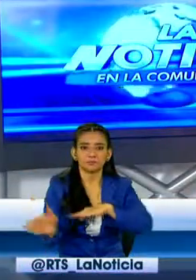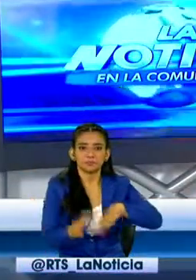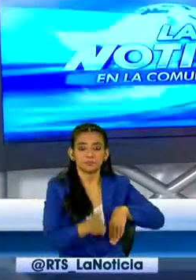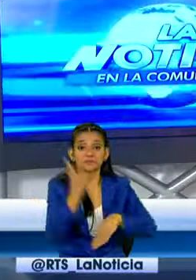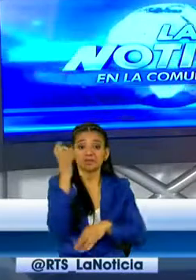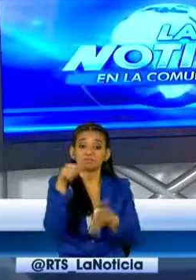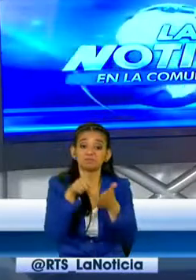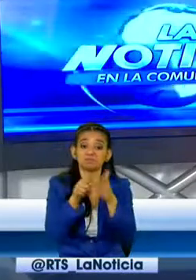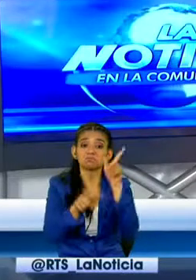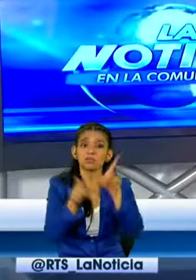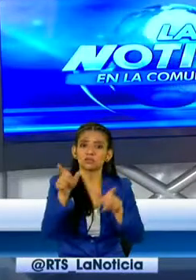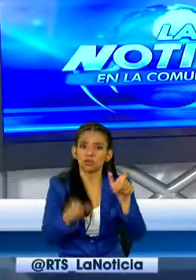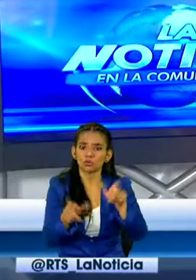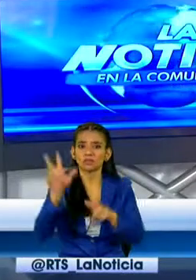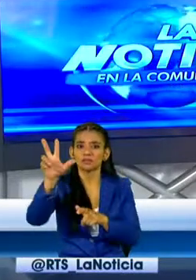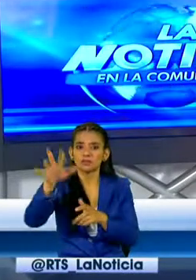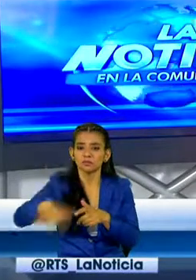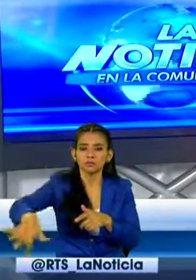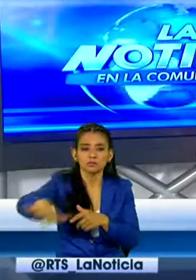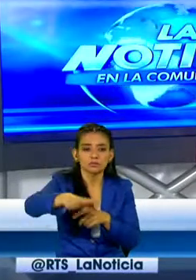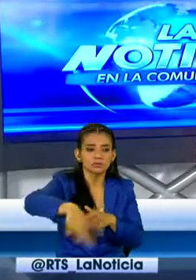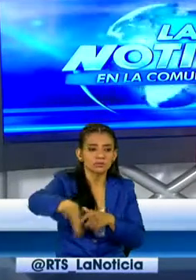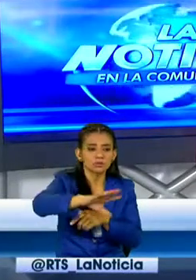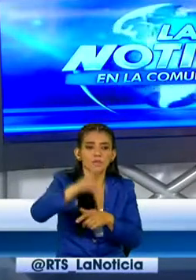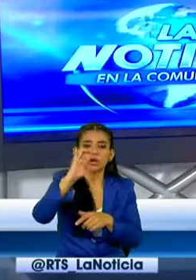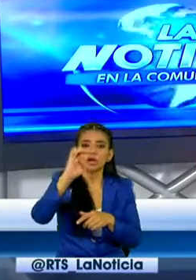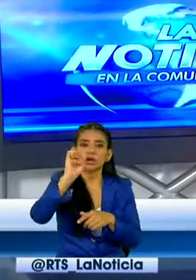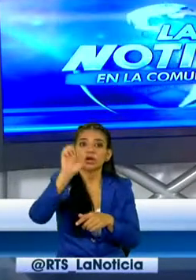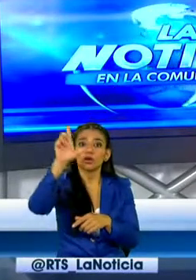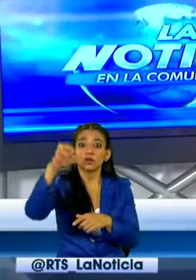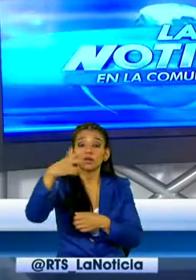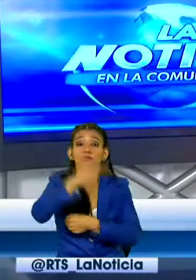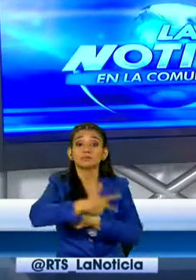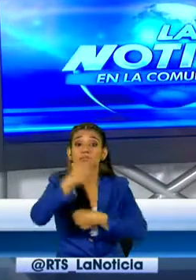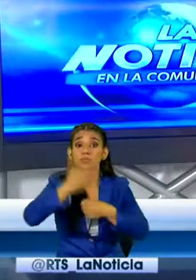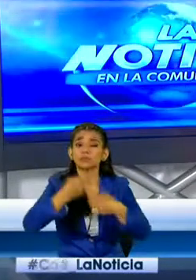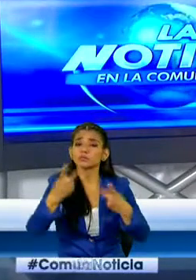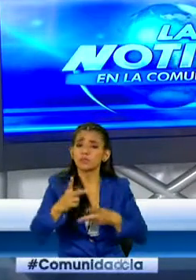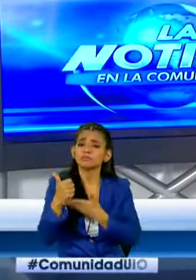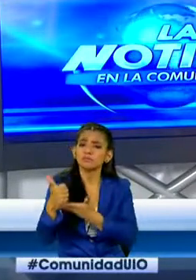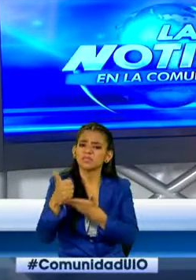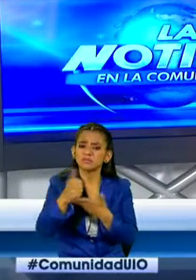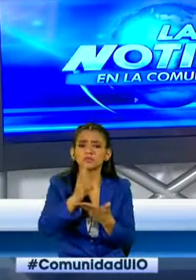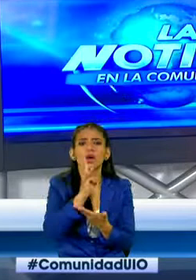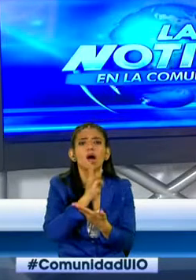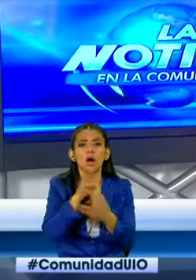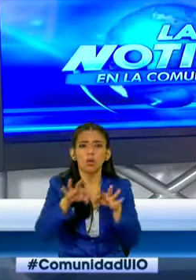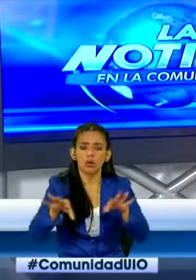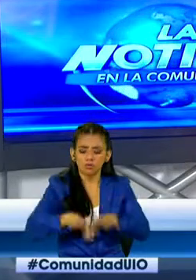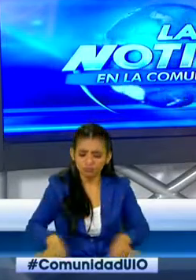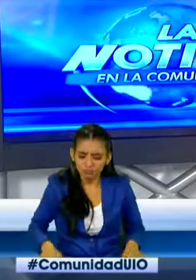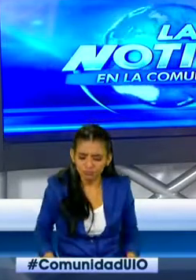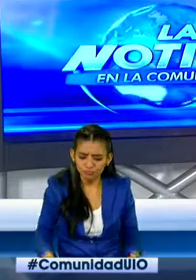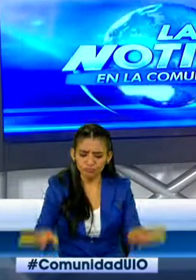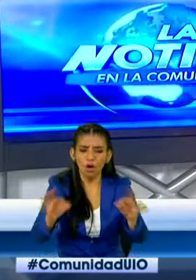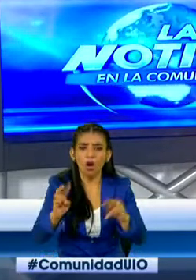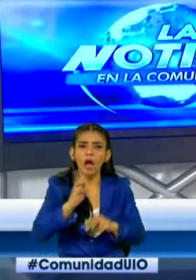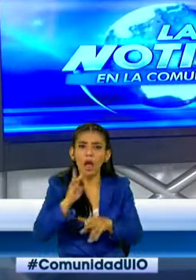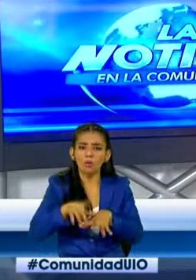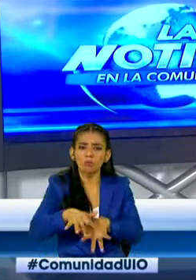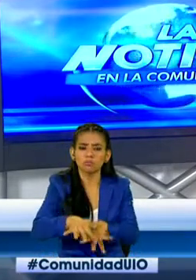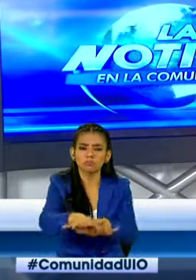personas pertenecientes a tres zonas del Cantón Colta en Chimborazo serán beneficiadas con proyectos de agua potable, alcantarillado y sistemas de agua de